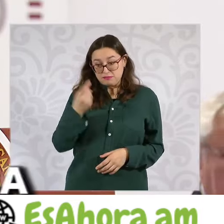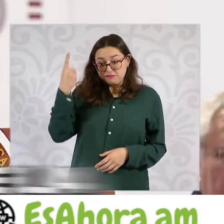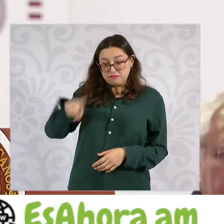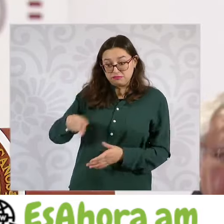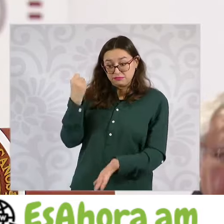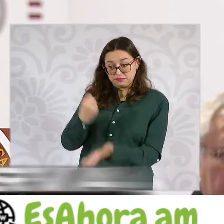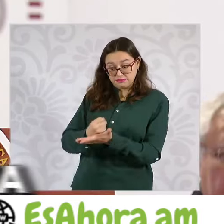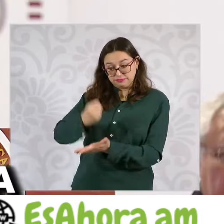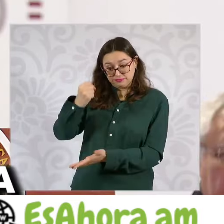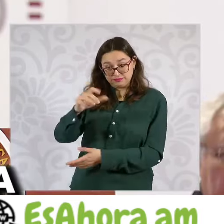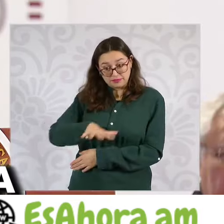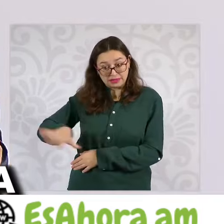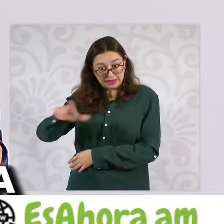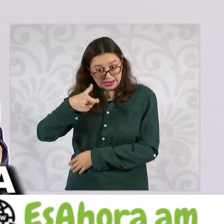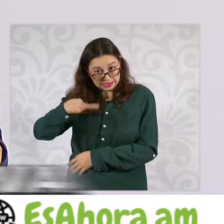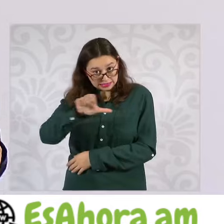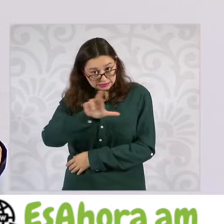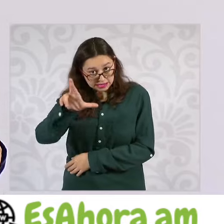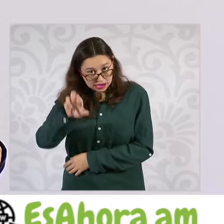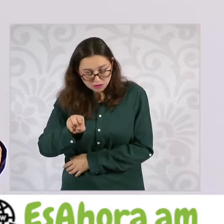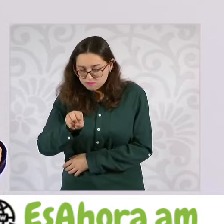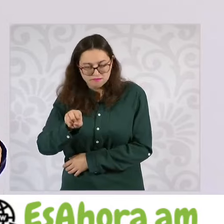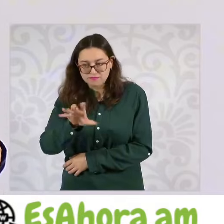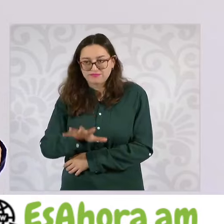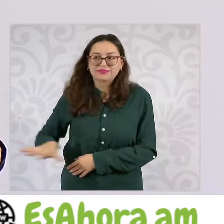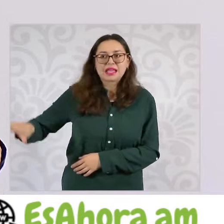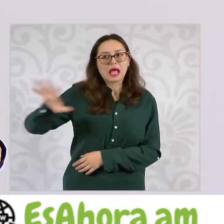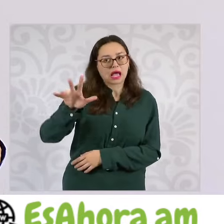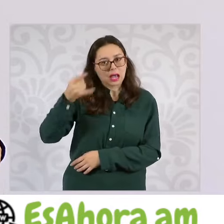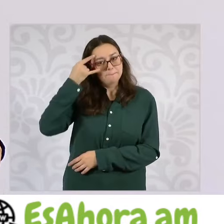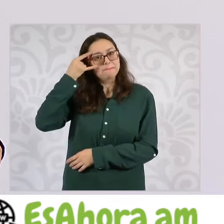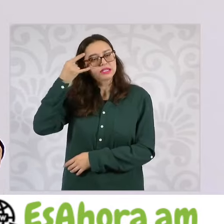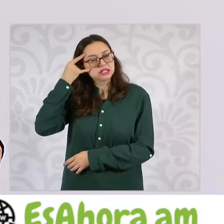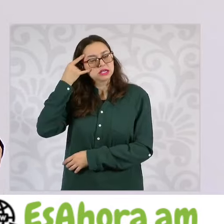importante amplió la reserva de la biosfera de Calakmul.